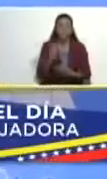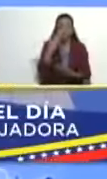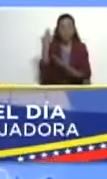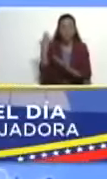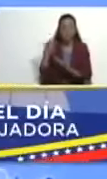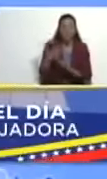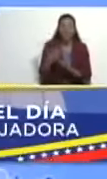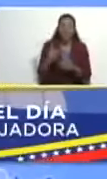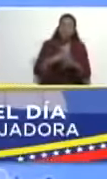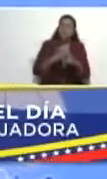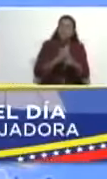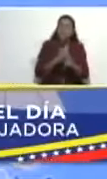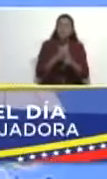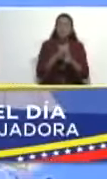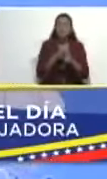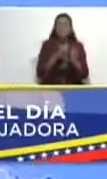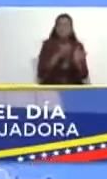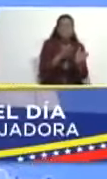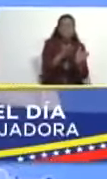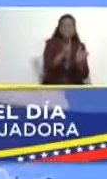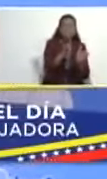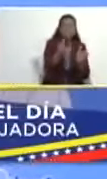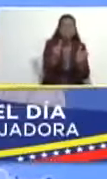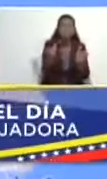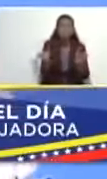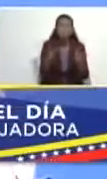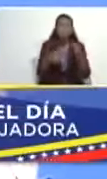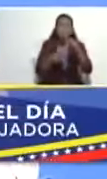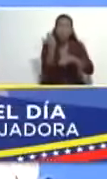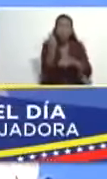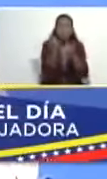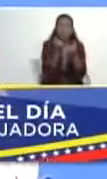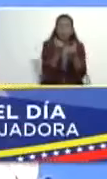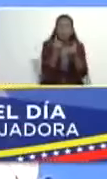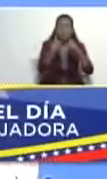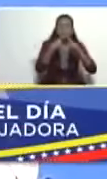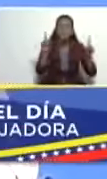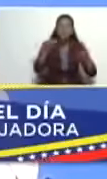Hemos ido entonces direccionando un modelo económico nuevo